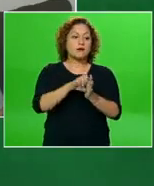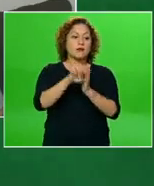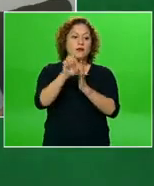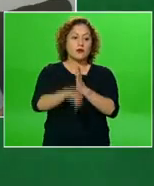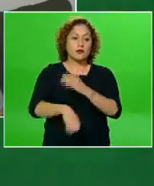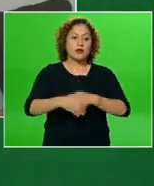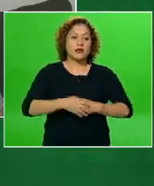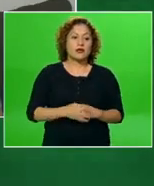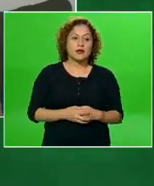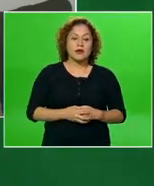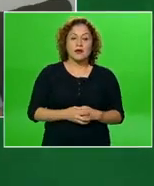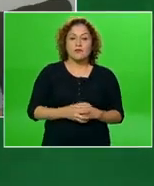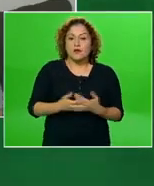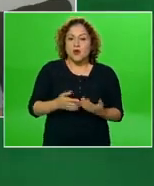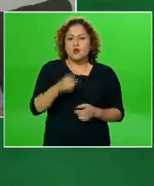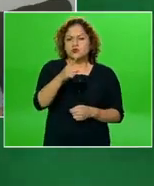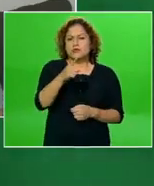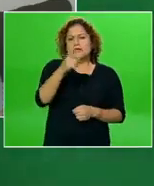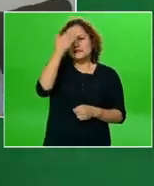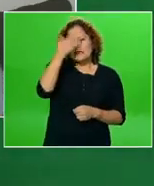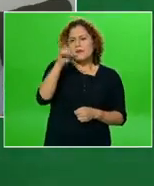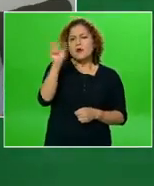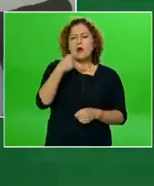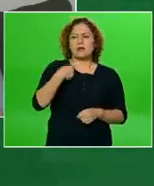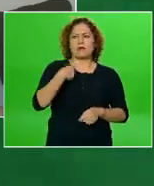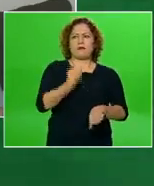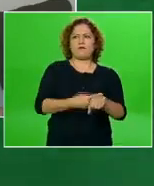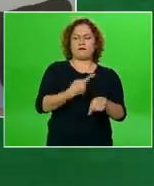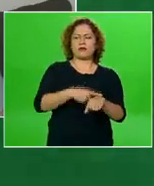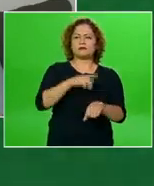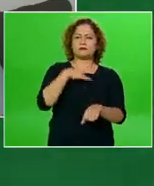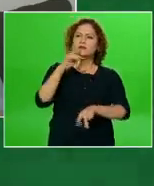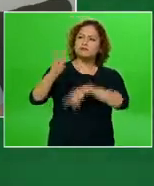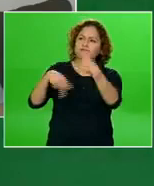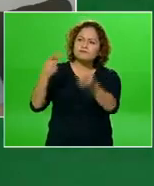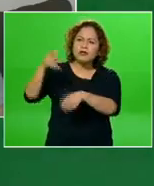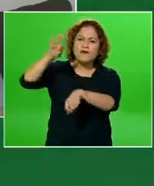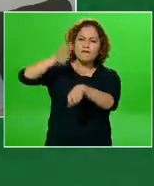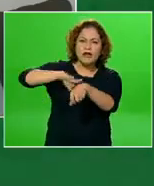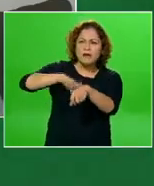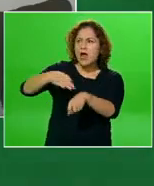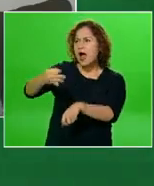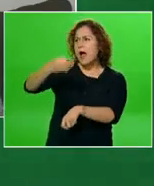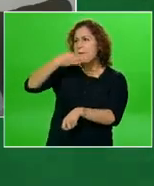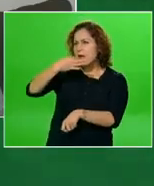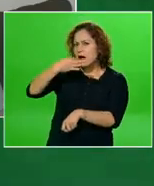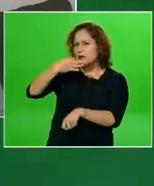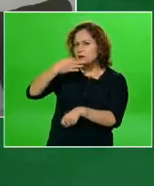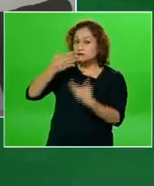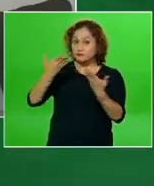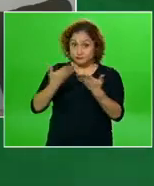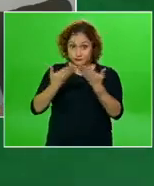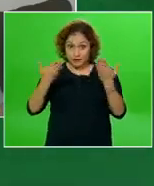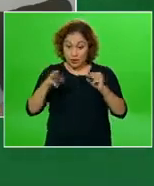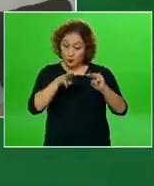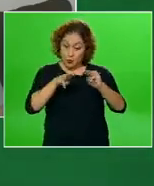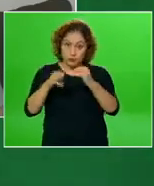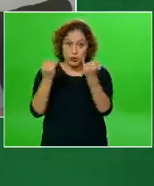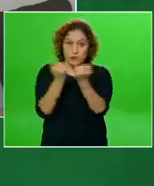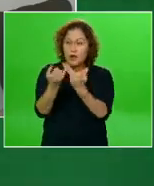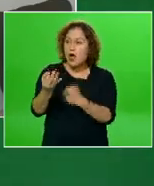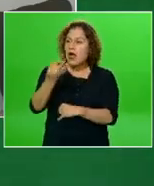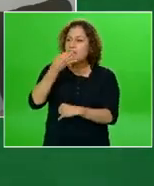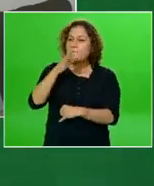pastilla es el ejercicio y luego surgiendo de las personas tomen dos minutos diarios